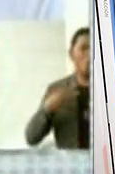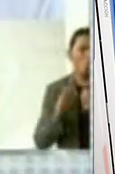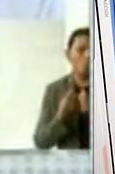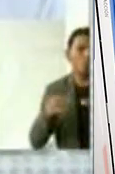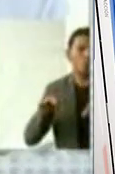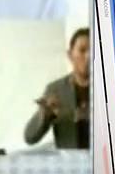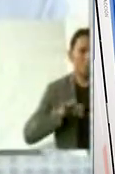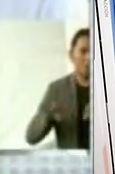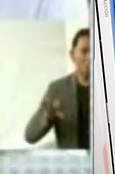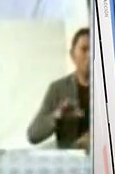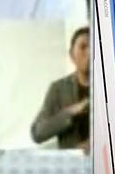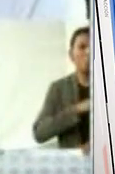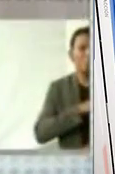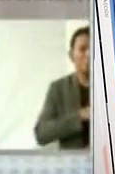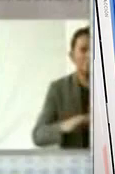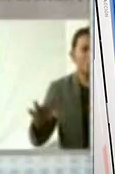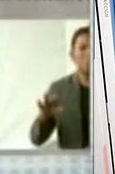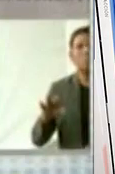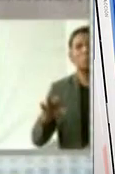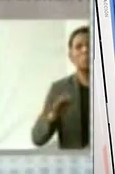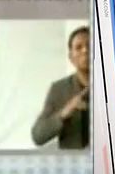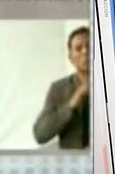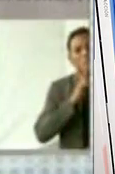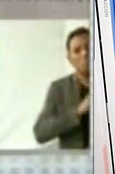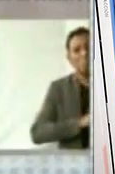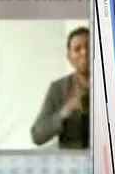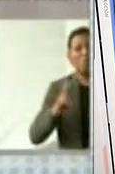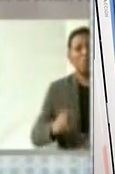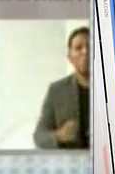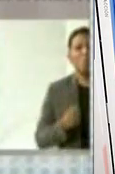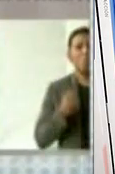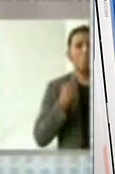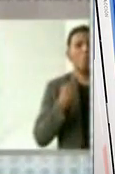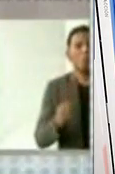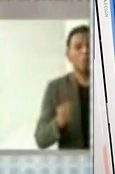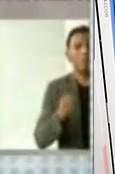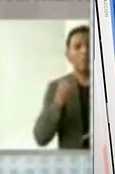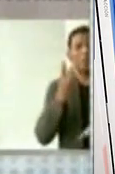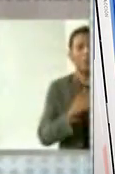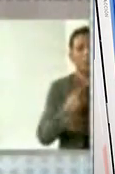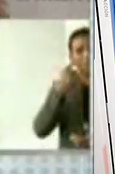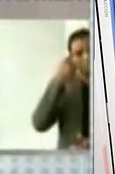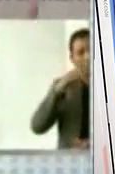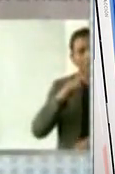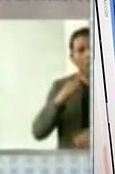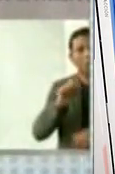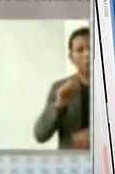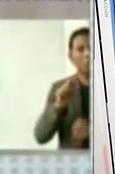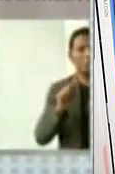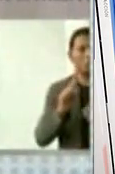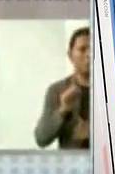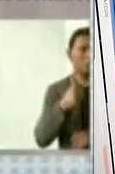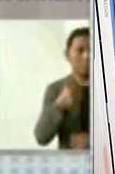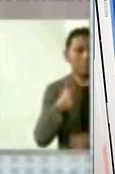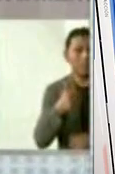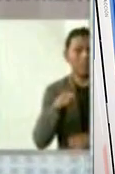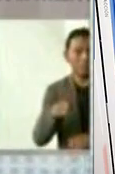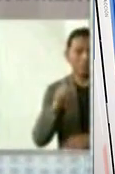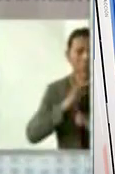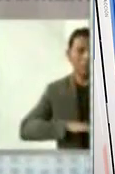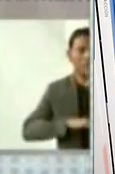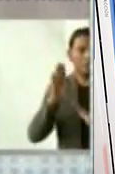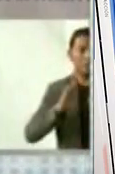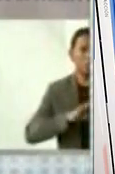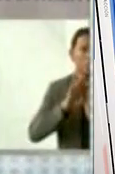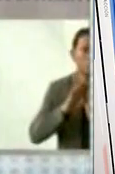ostentosas las visitas. Si tú piensas, por ejemplo, en un país como Inglaterra, un país como Israel, un país incluso